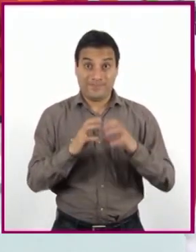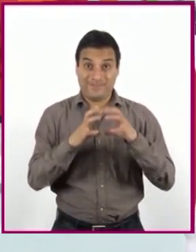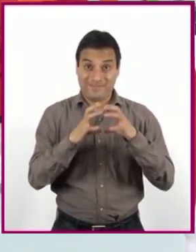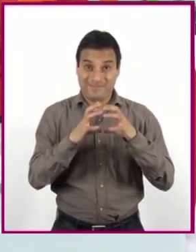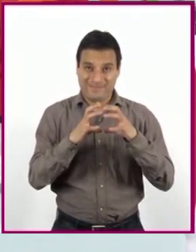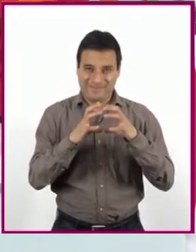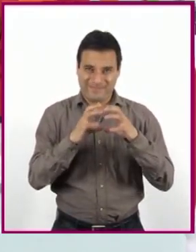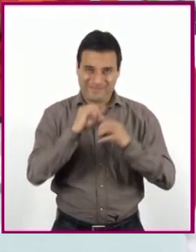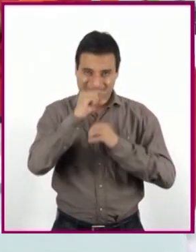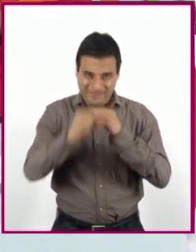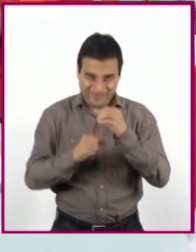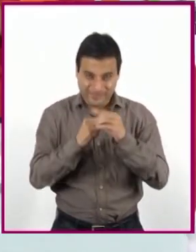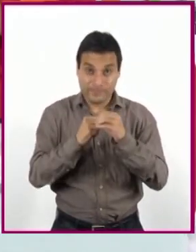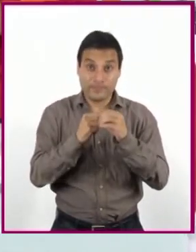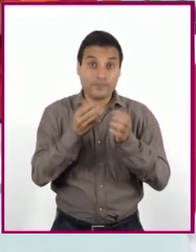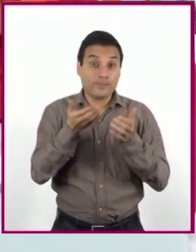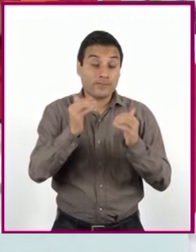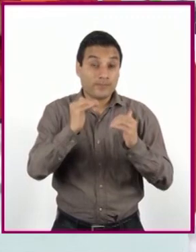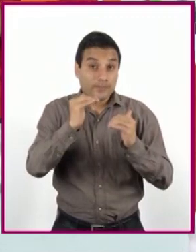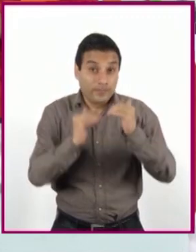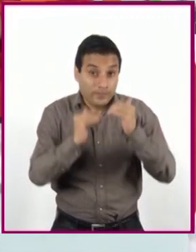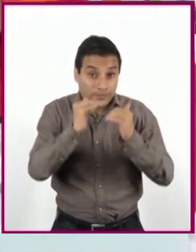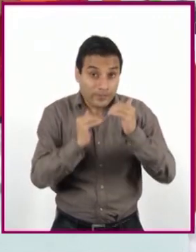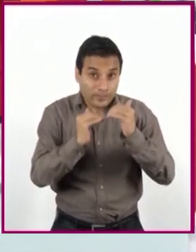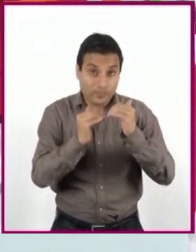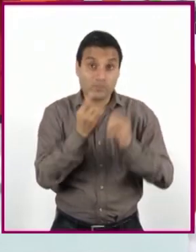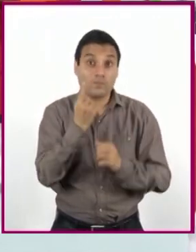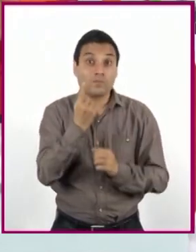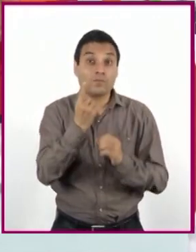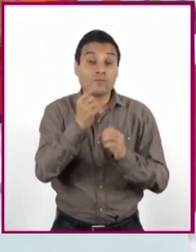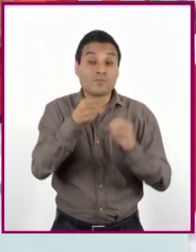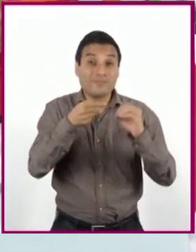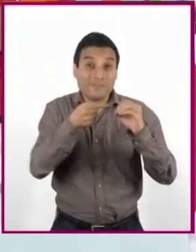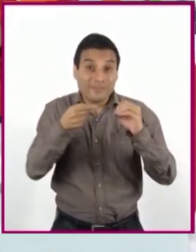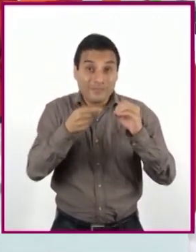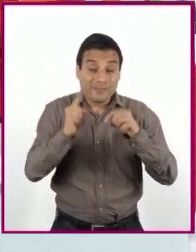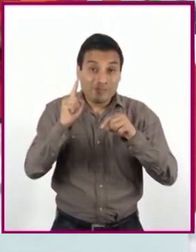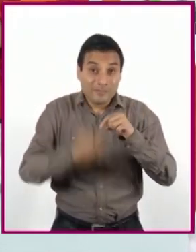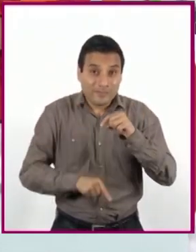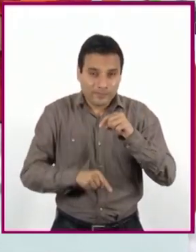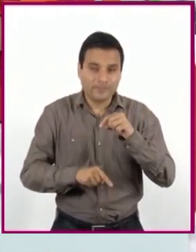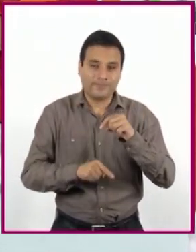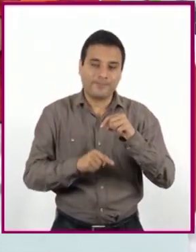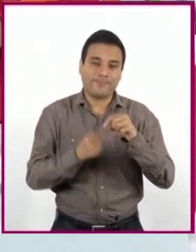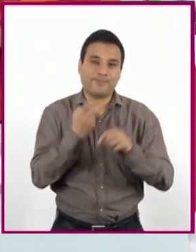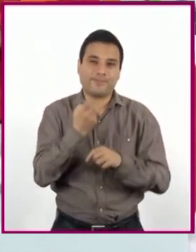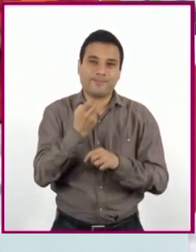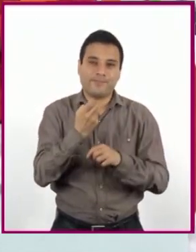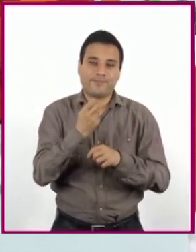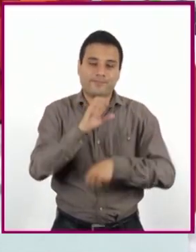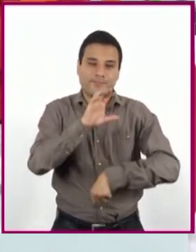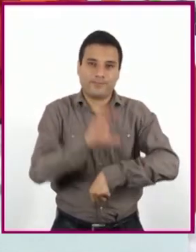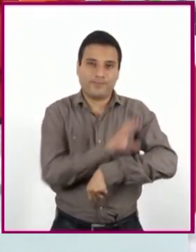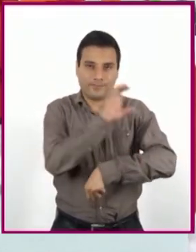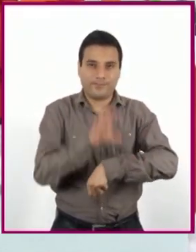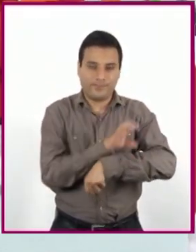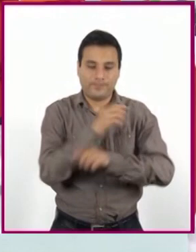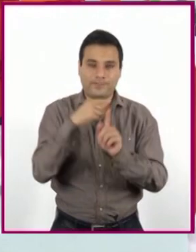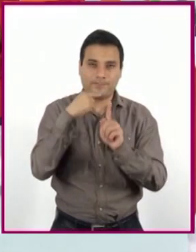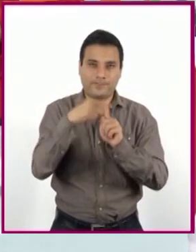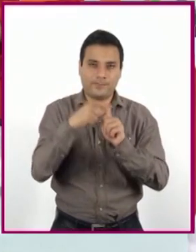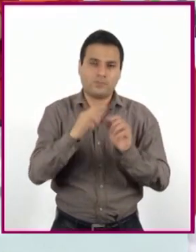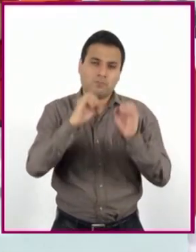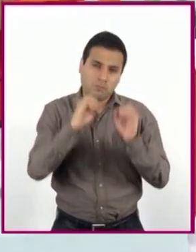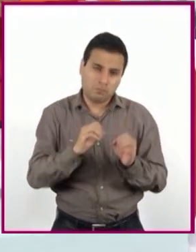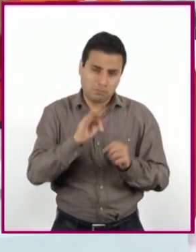se transforma en catión. Existen otros átomos de elementos que pueden perder más de un electrón,